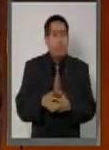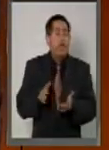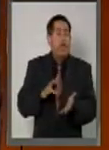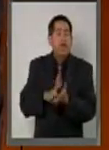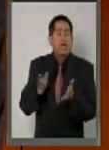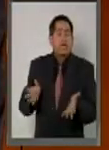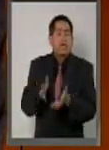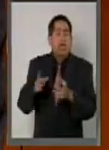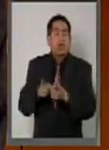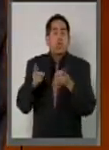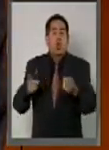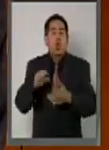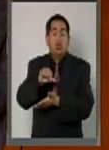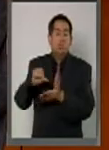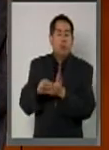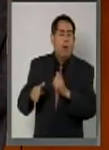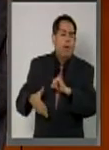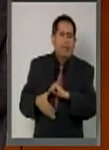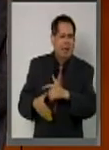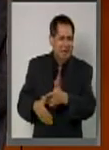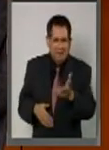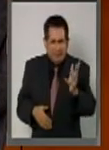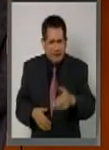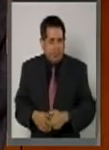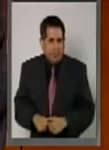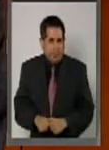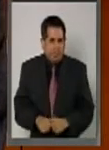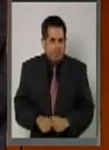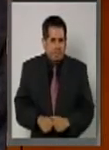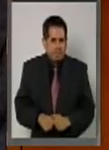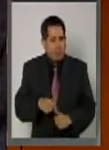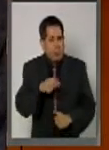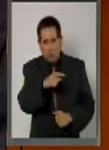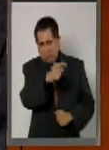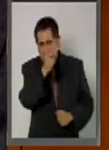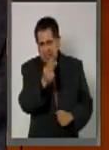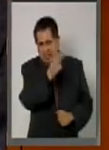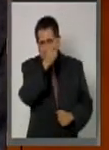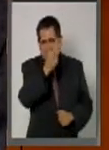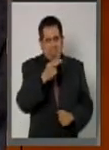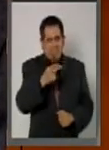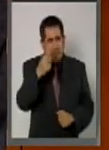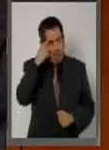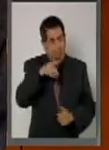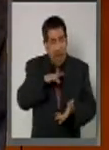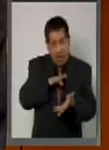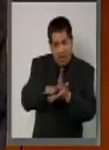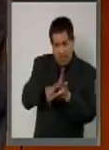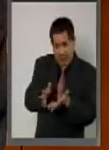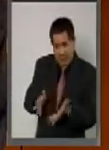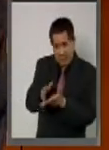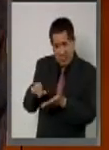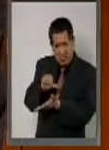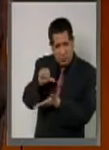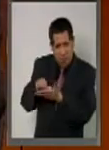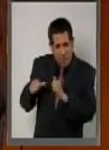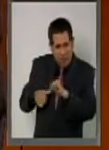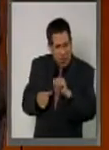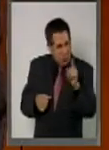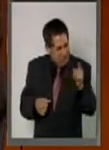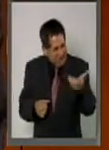desarrollo de Centroamérica. ¿Verdad? Usted va a impulsar el desarrollo de